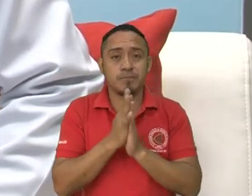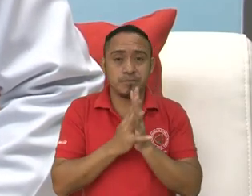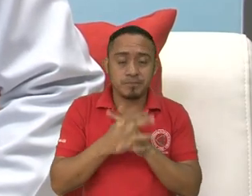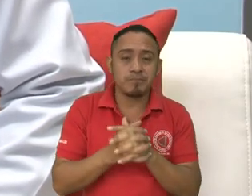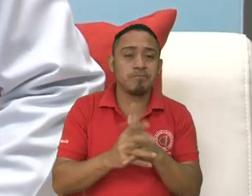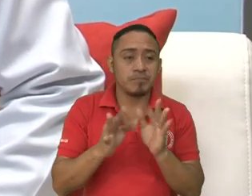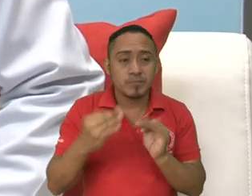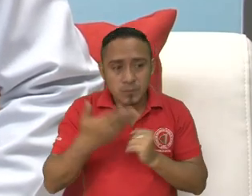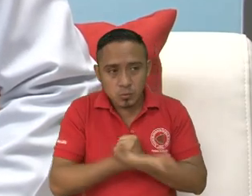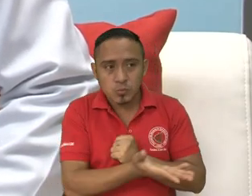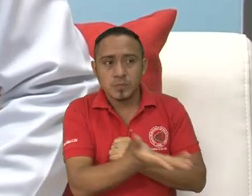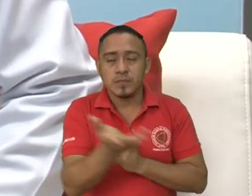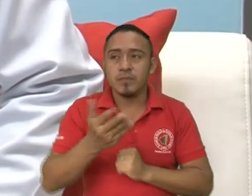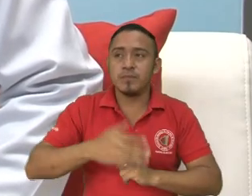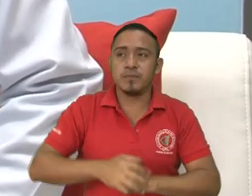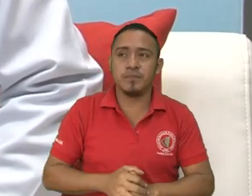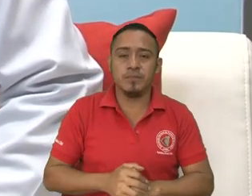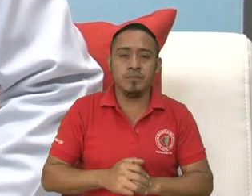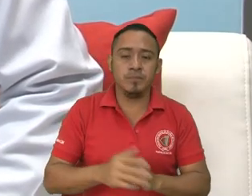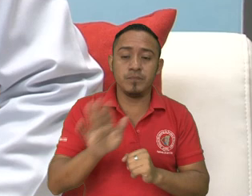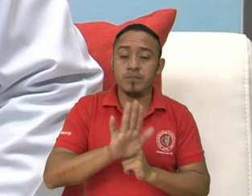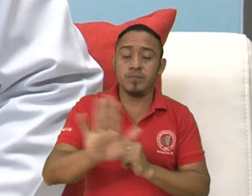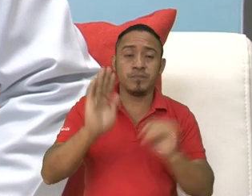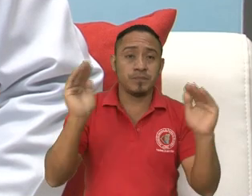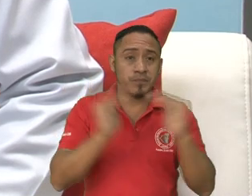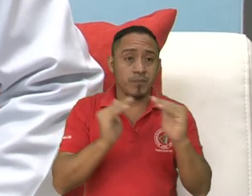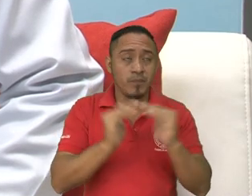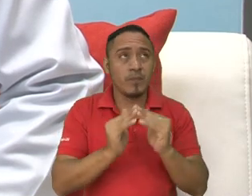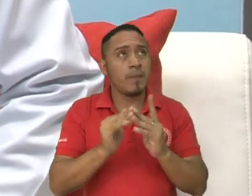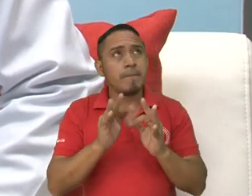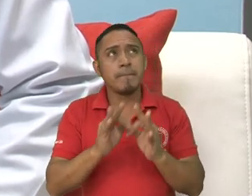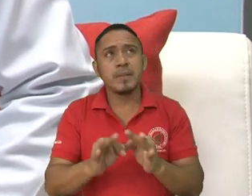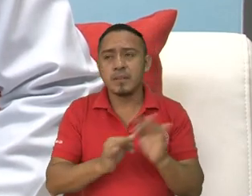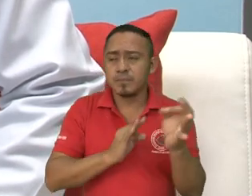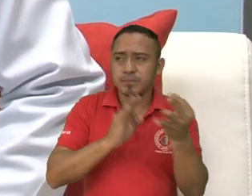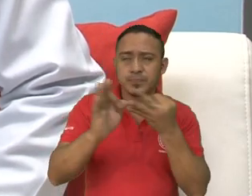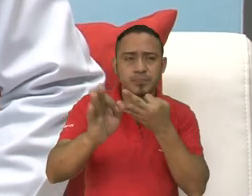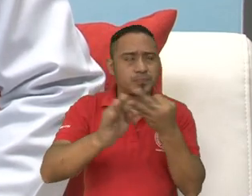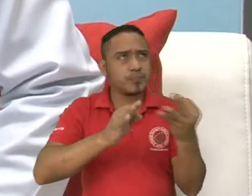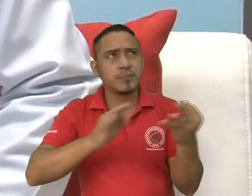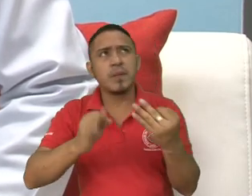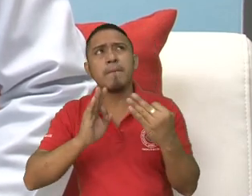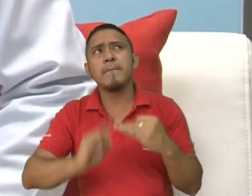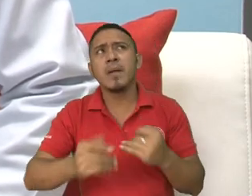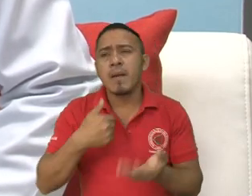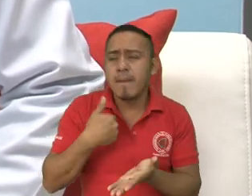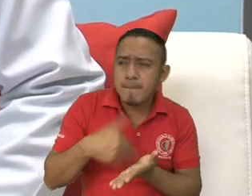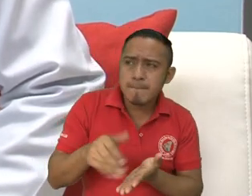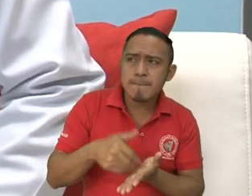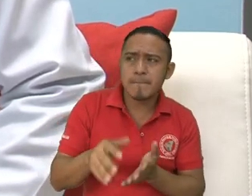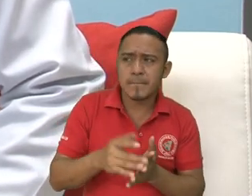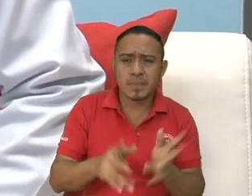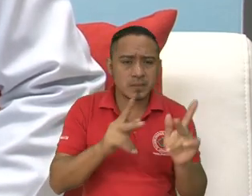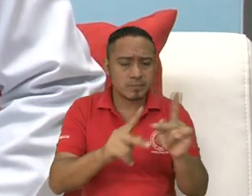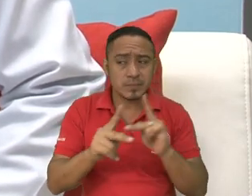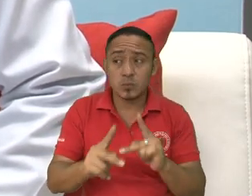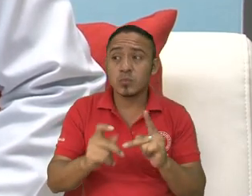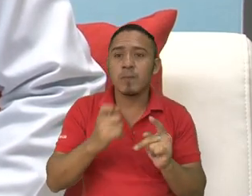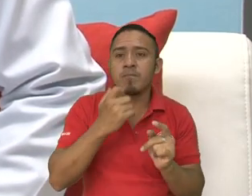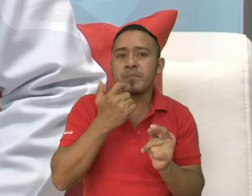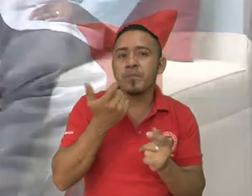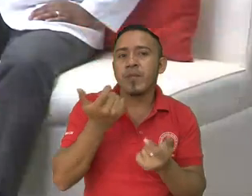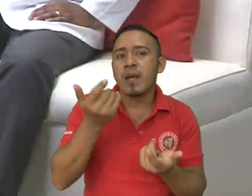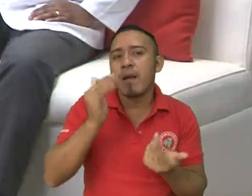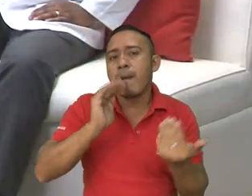compartiendo con ustedes. Siéntase como en su casa, doctor, y aquí explicamos de una manera sencilla a la población, porque hay